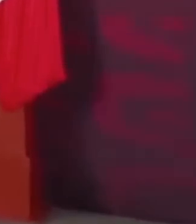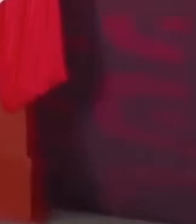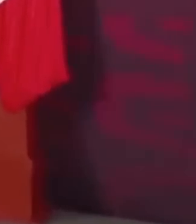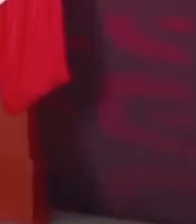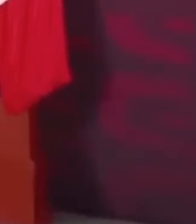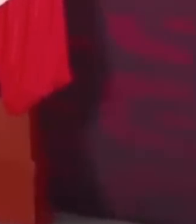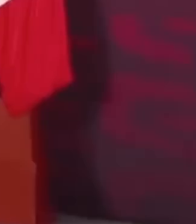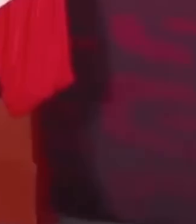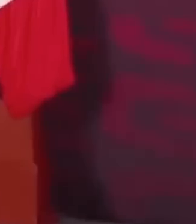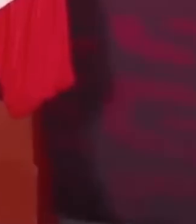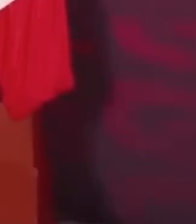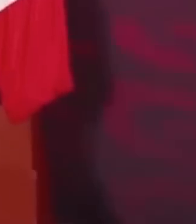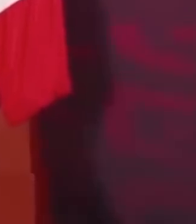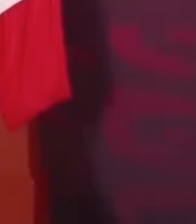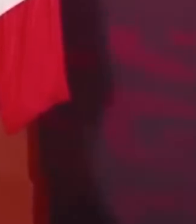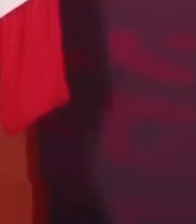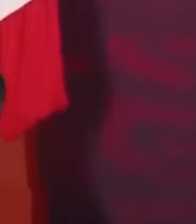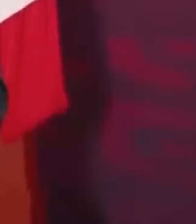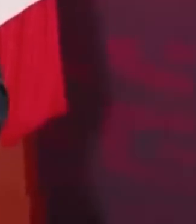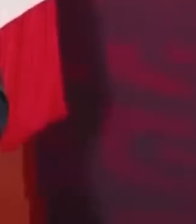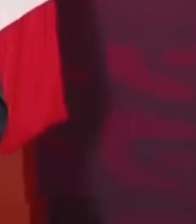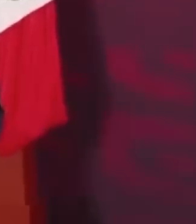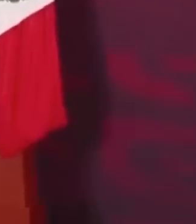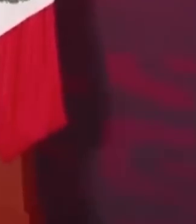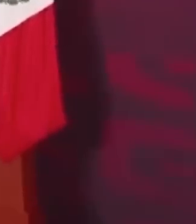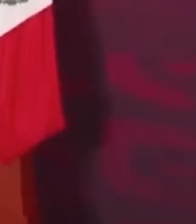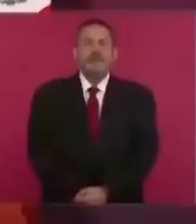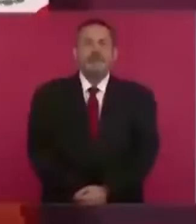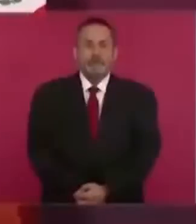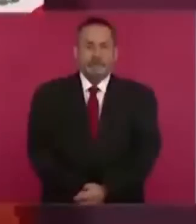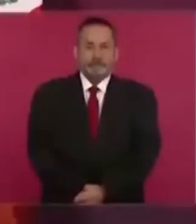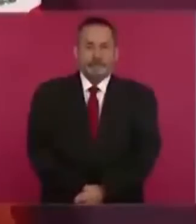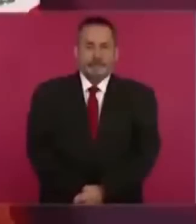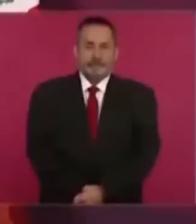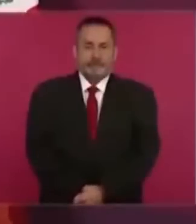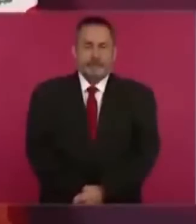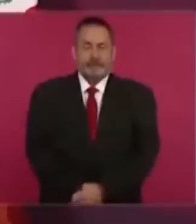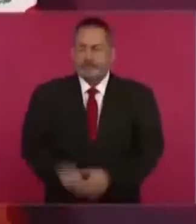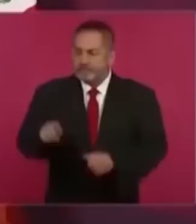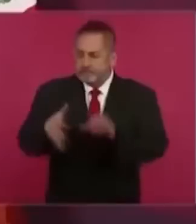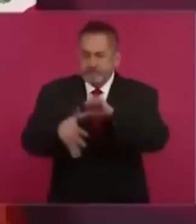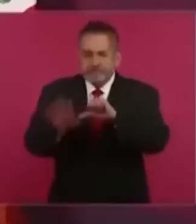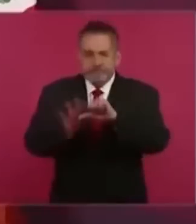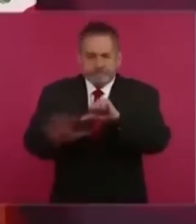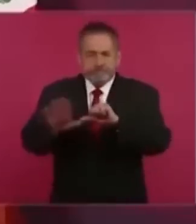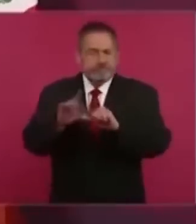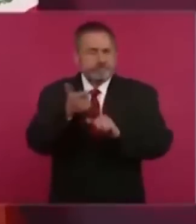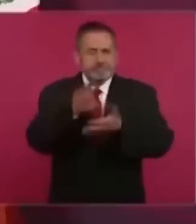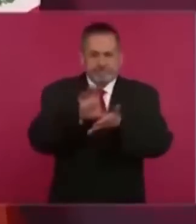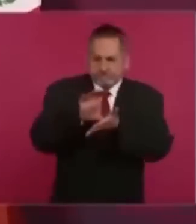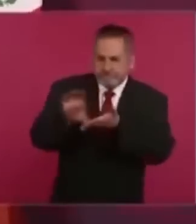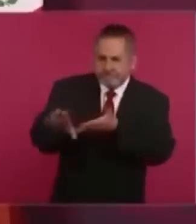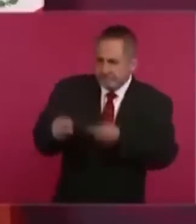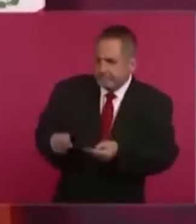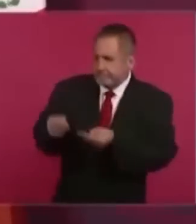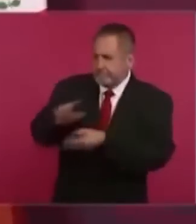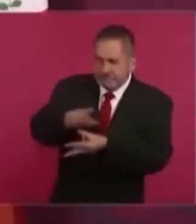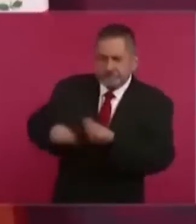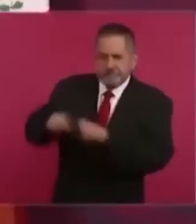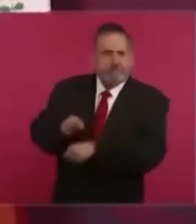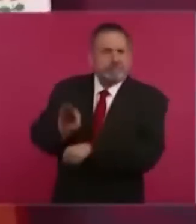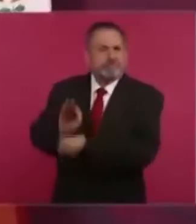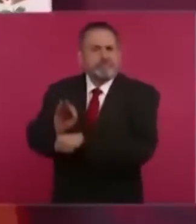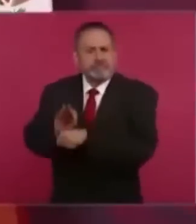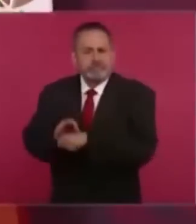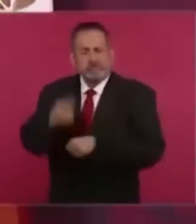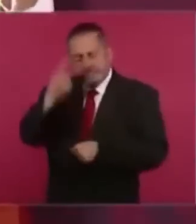En beneficio de los pueblos de América Latina del Caribe que